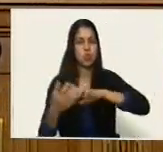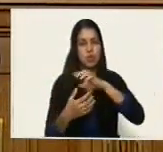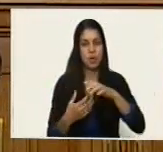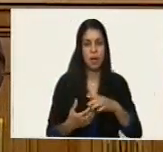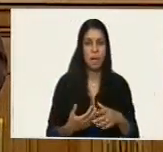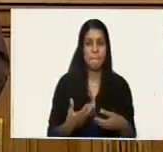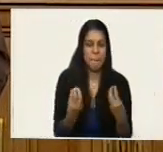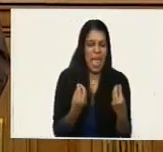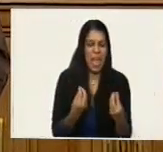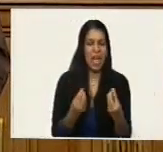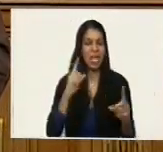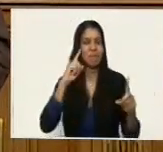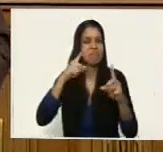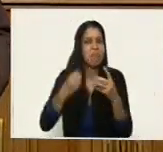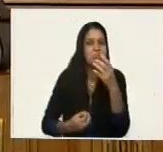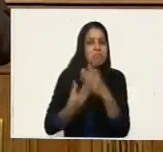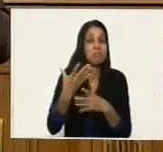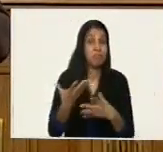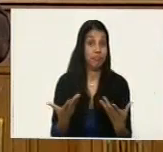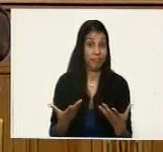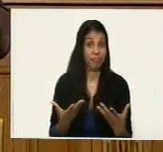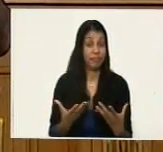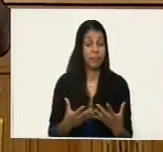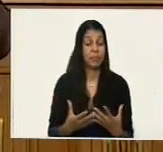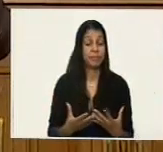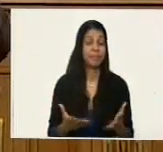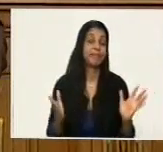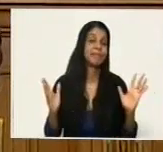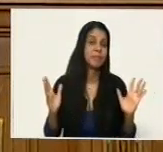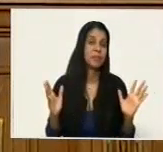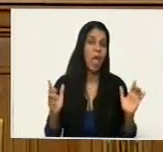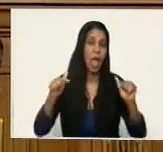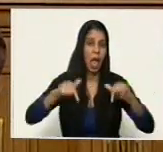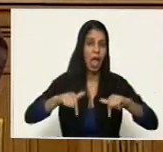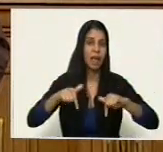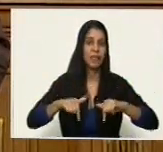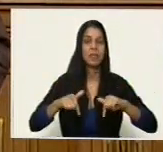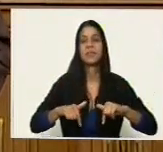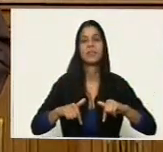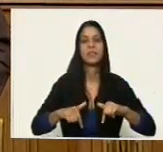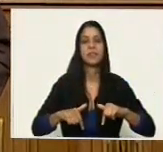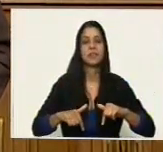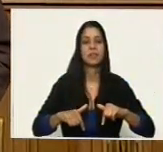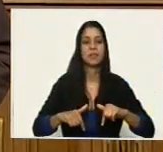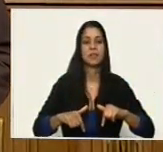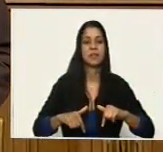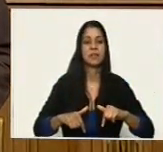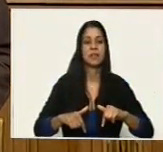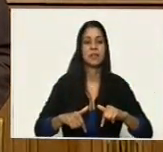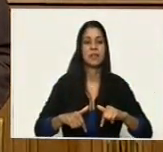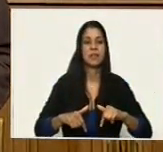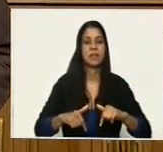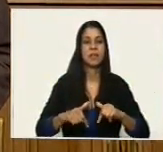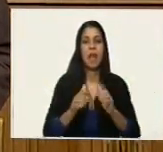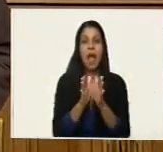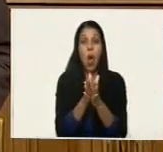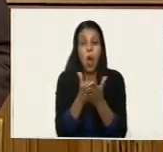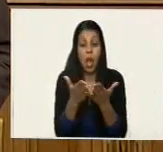esto? Bueno, aquí llegó Hay un librito de